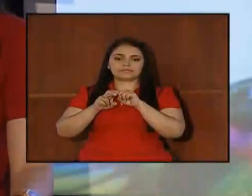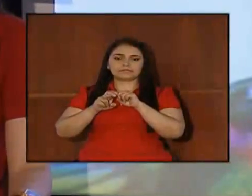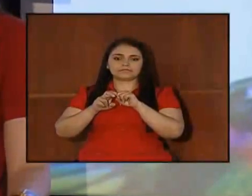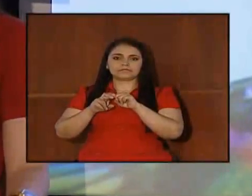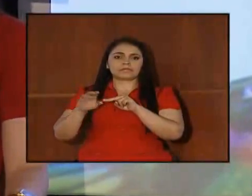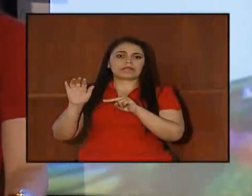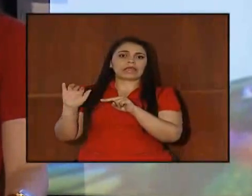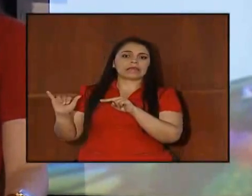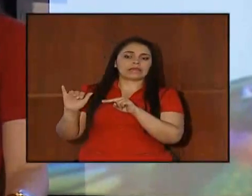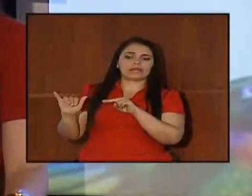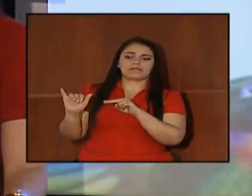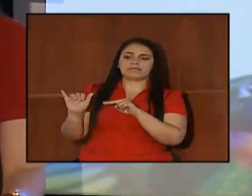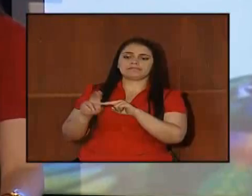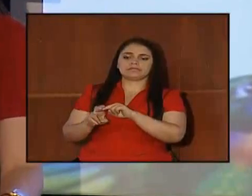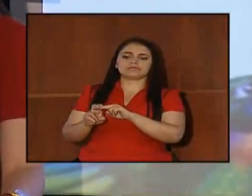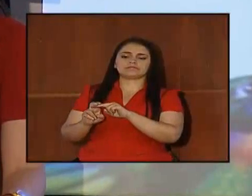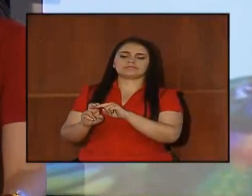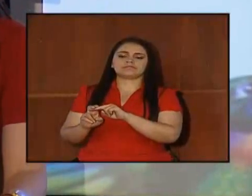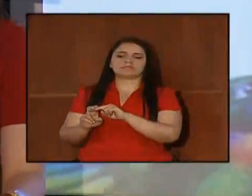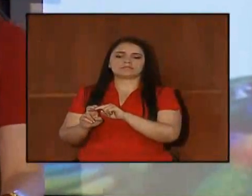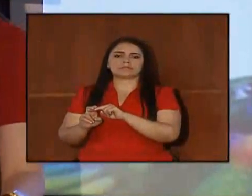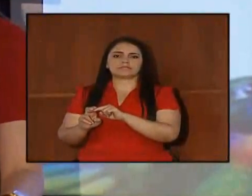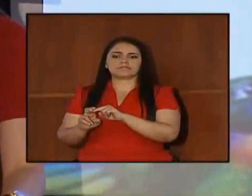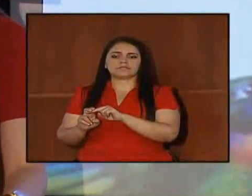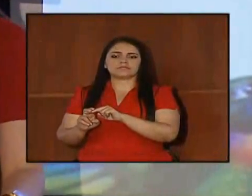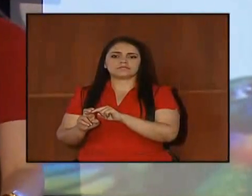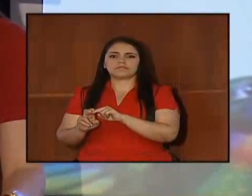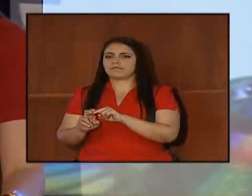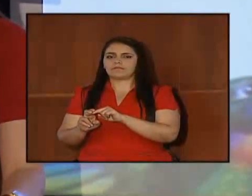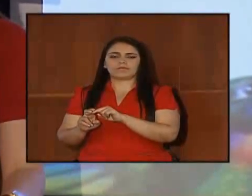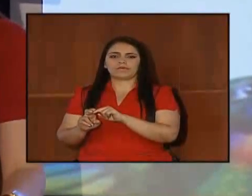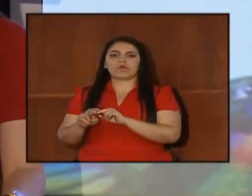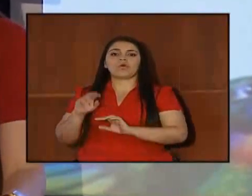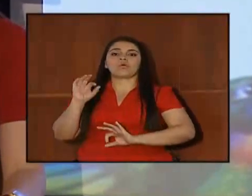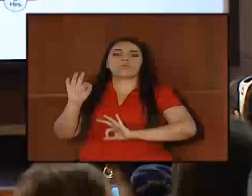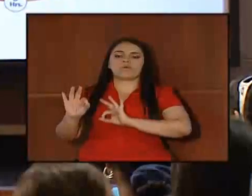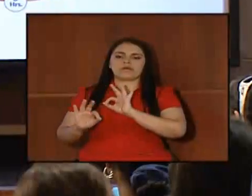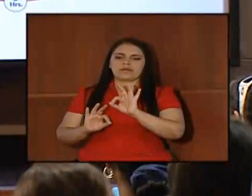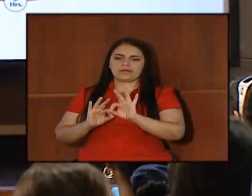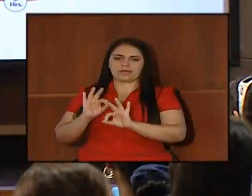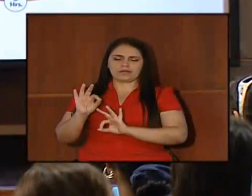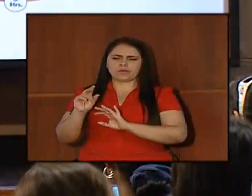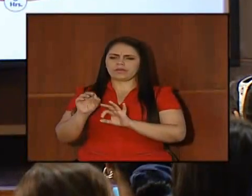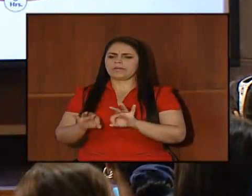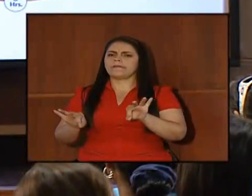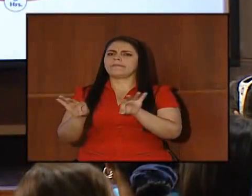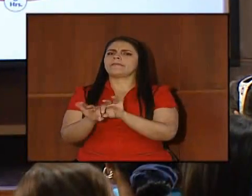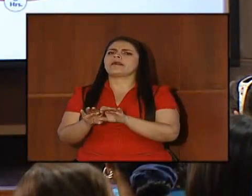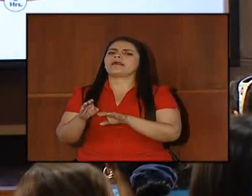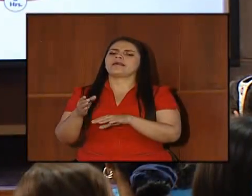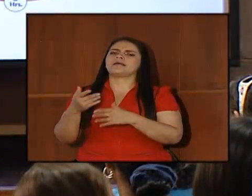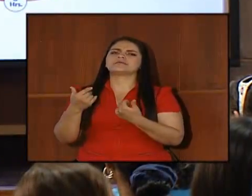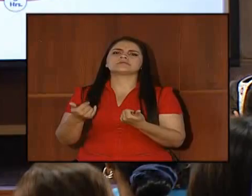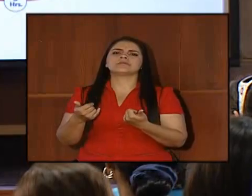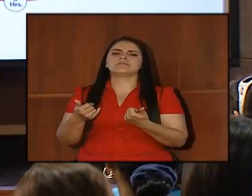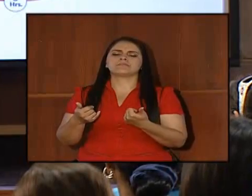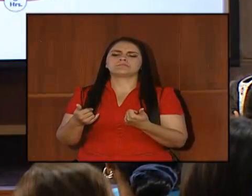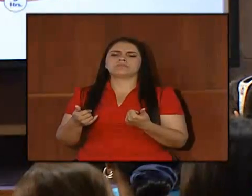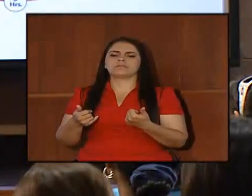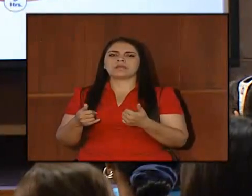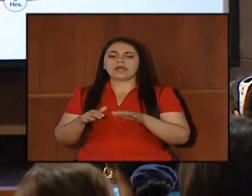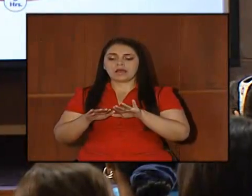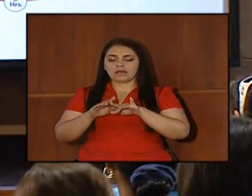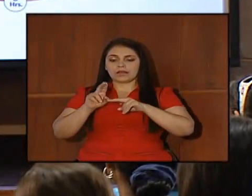dejar sentado directamente en la silla sin ningún tipo de protección. Es importante acolchar la parte